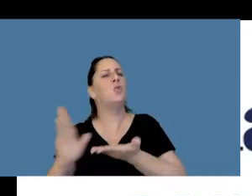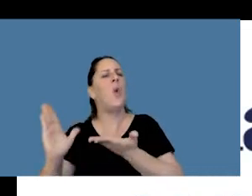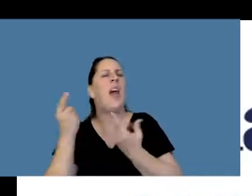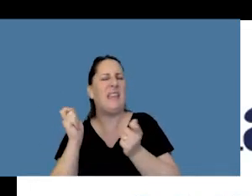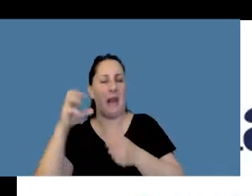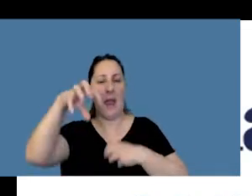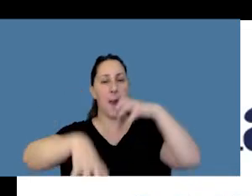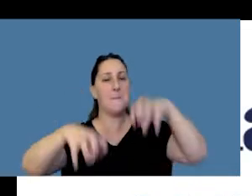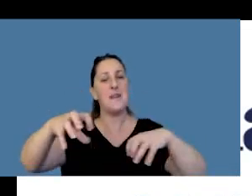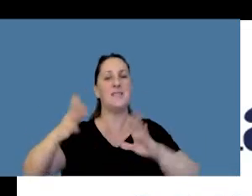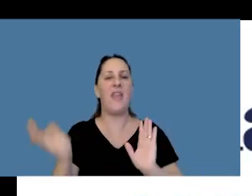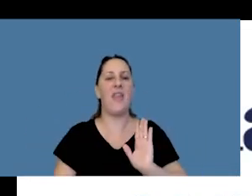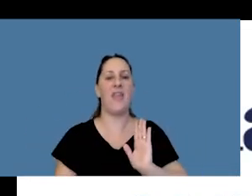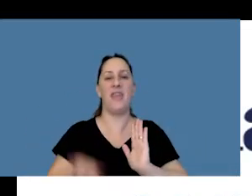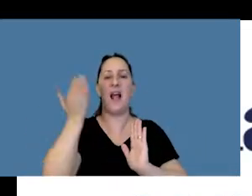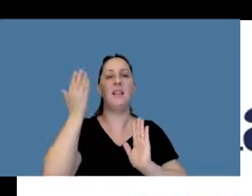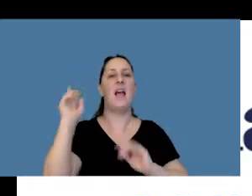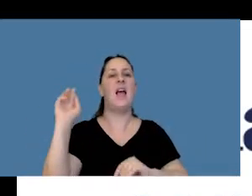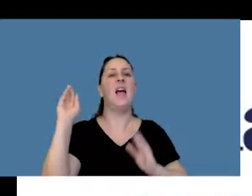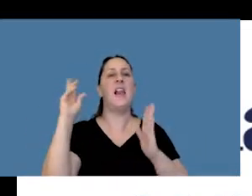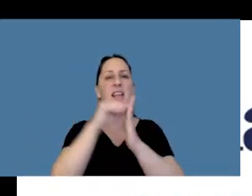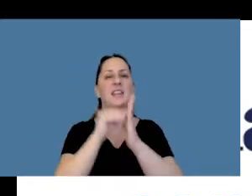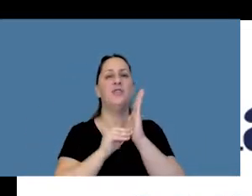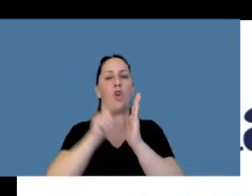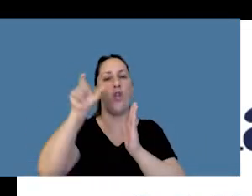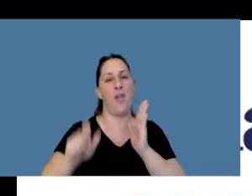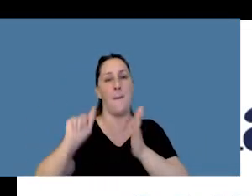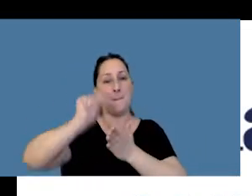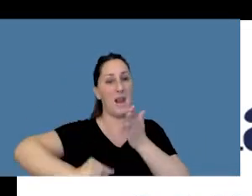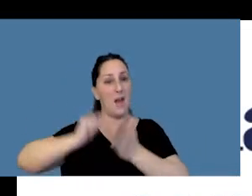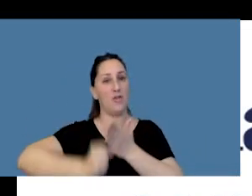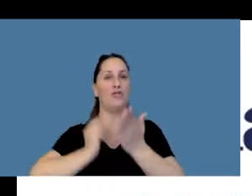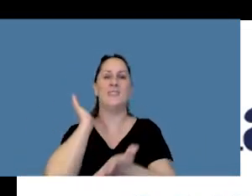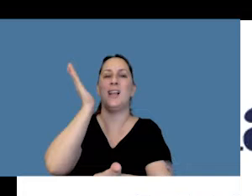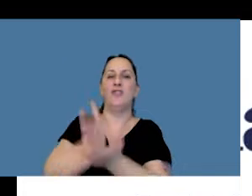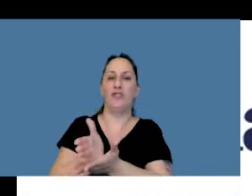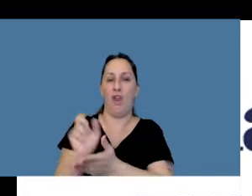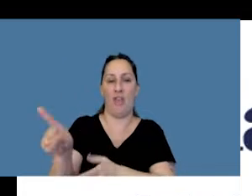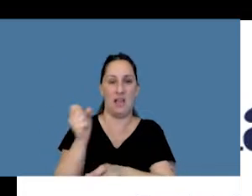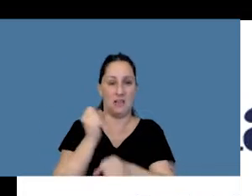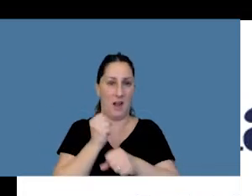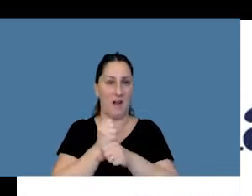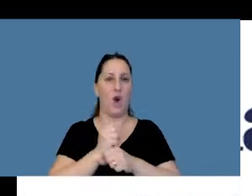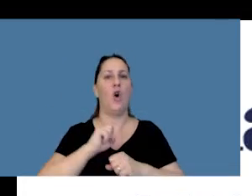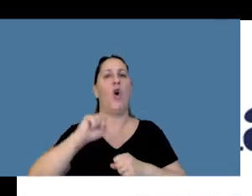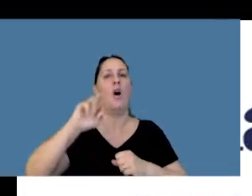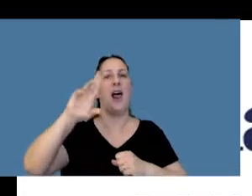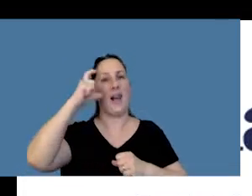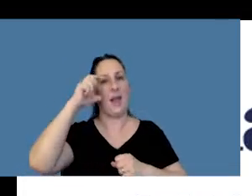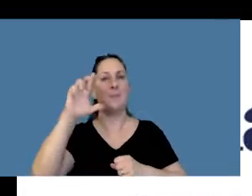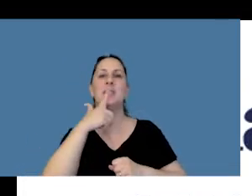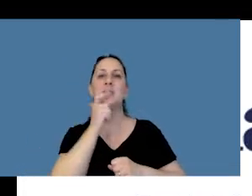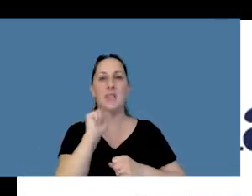estén dadas de alta en el registro de empleadores con sanciones laborales o REPSAL, o las que